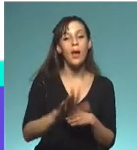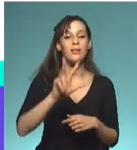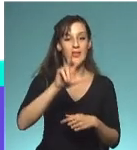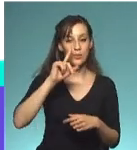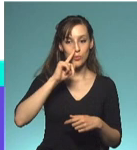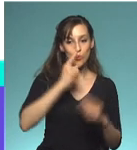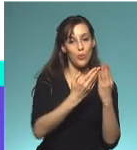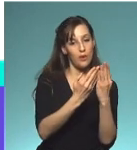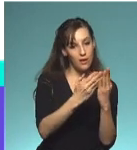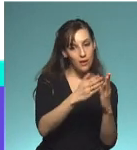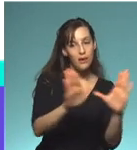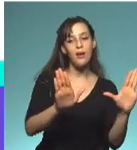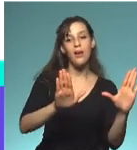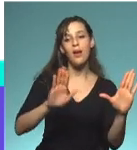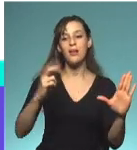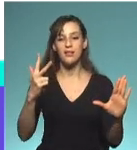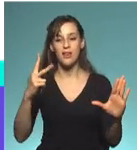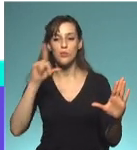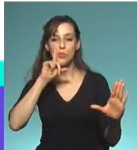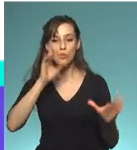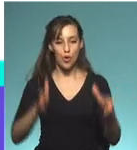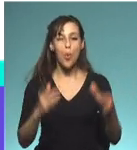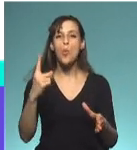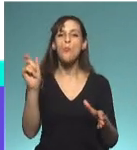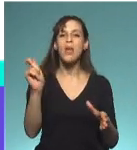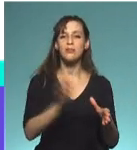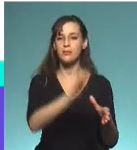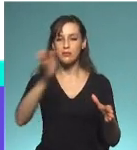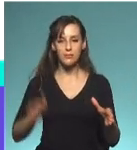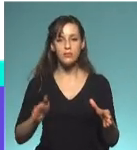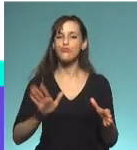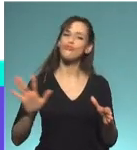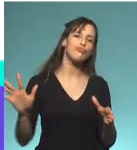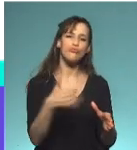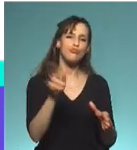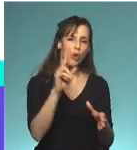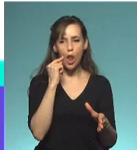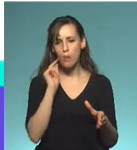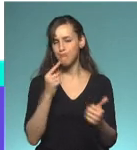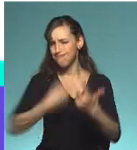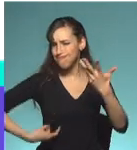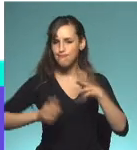junio hasta el próximo 3 de julio, para que todos podamos, todos, todas y todes, podamos decir